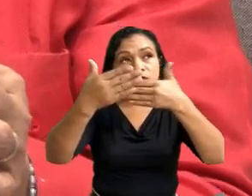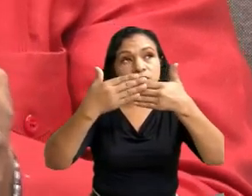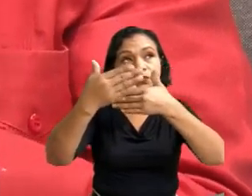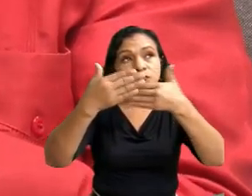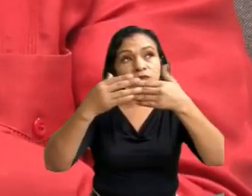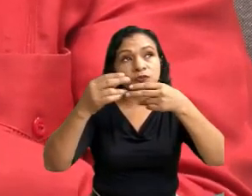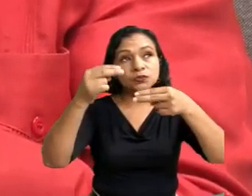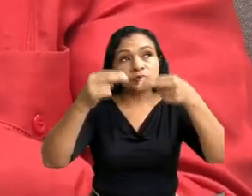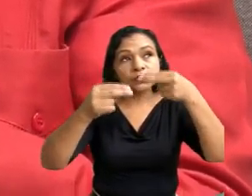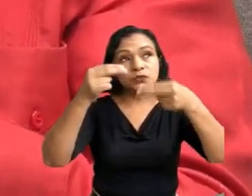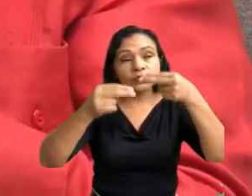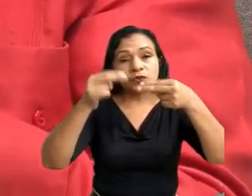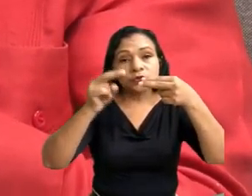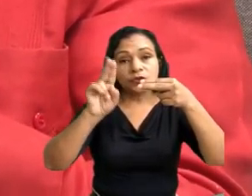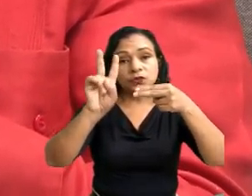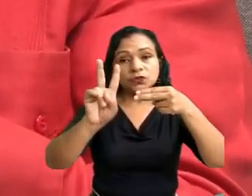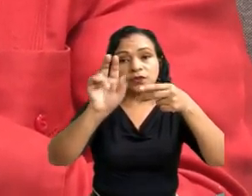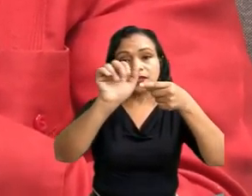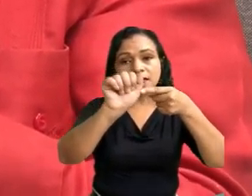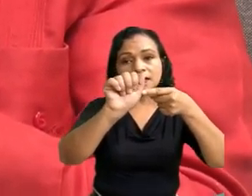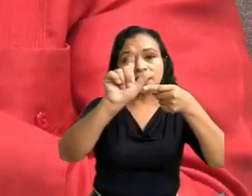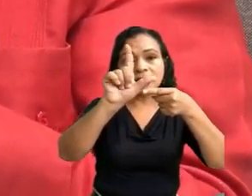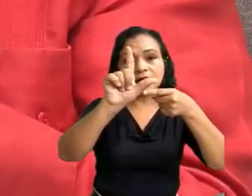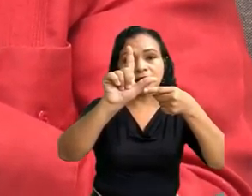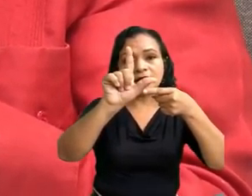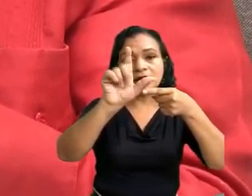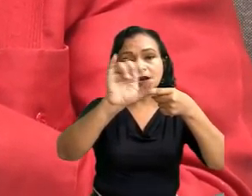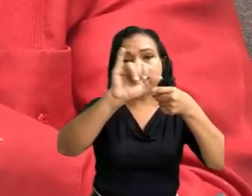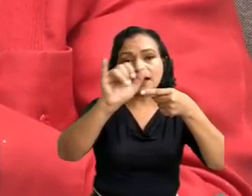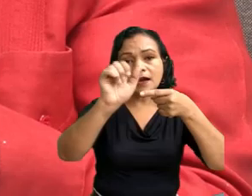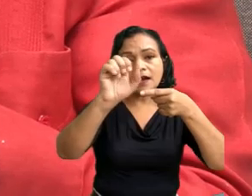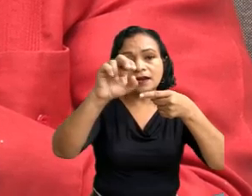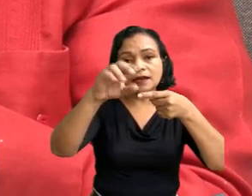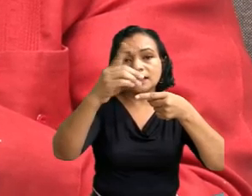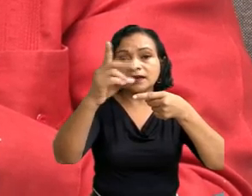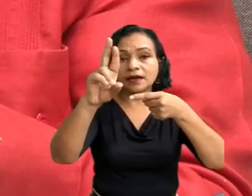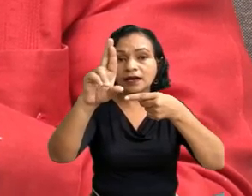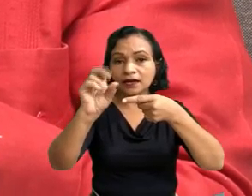se lee es alejandro moisés araus cáceres